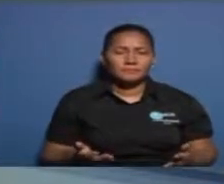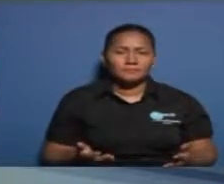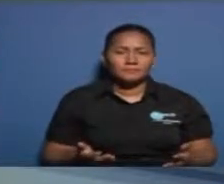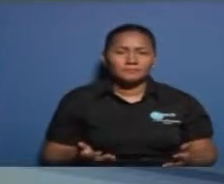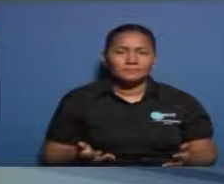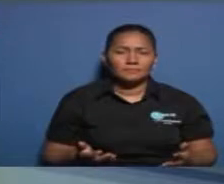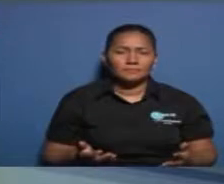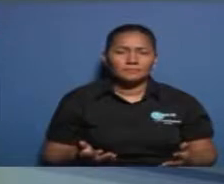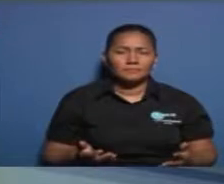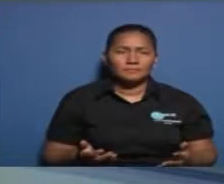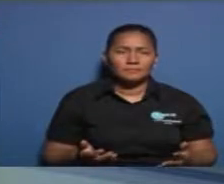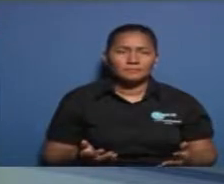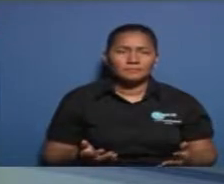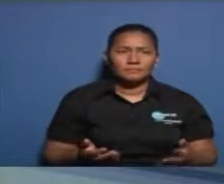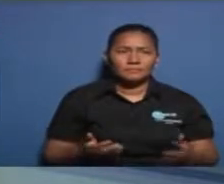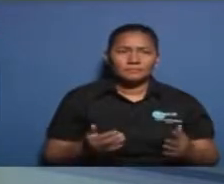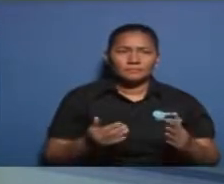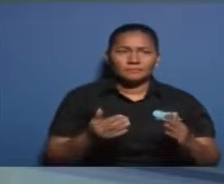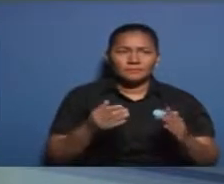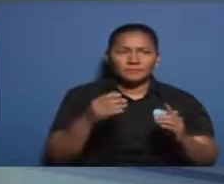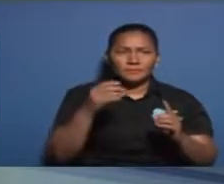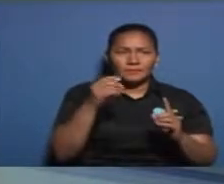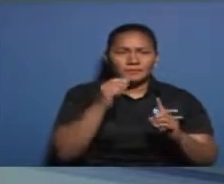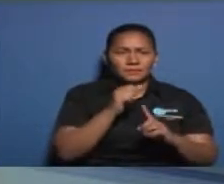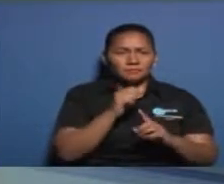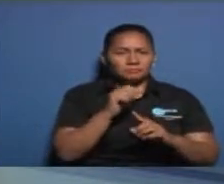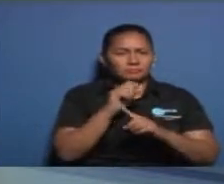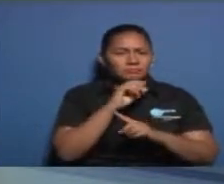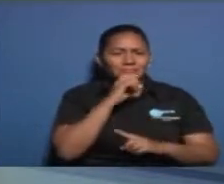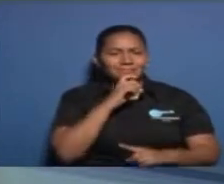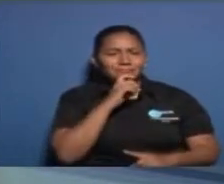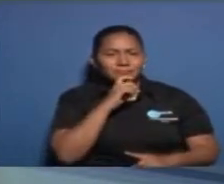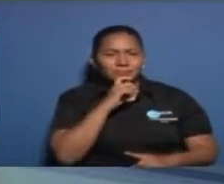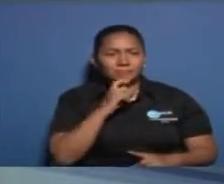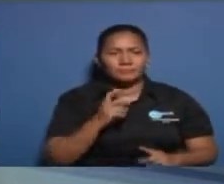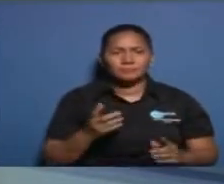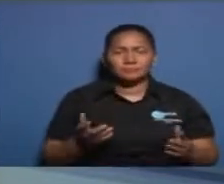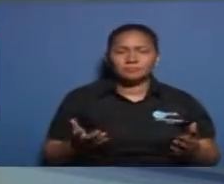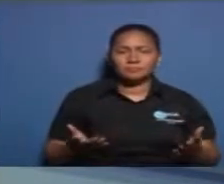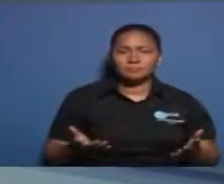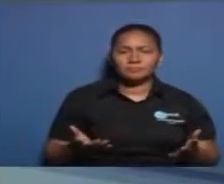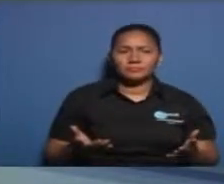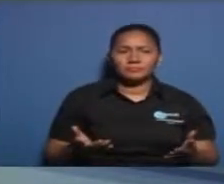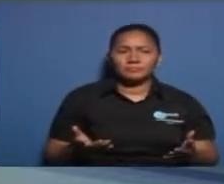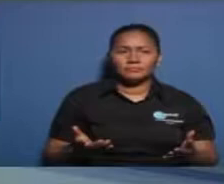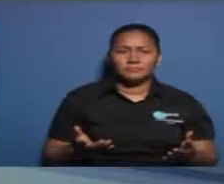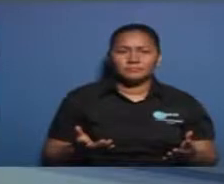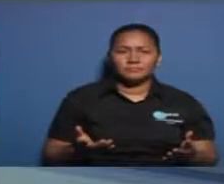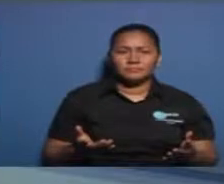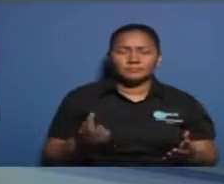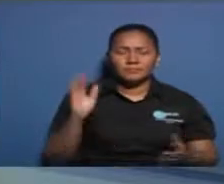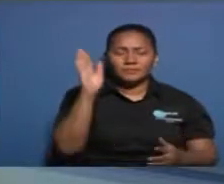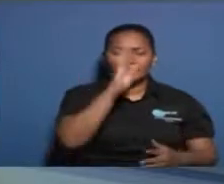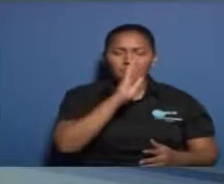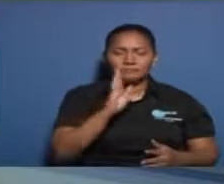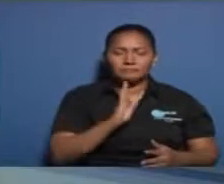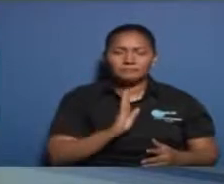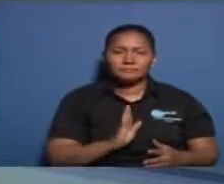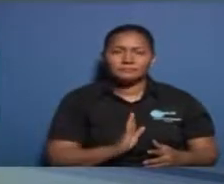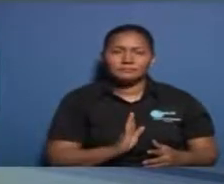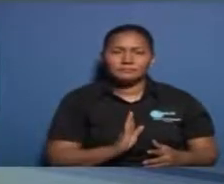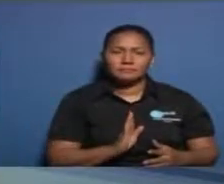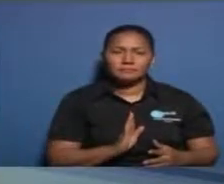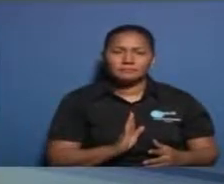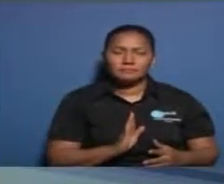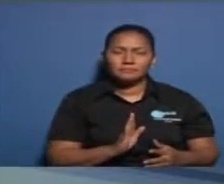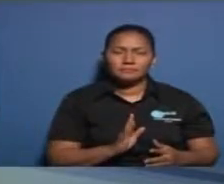bajo bajo supuestos totalmente equivocados así como nunca se tomó en cuenta el costo de la